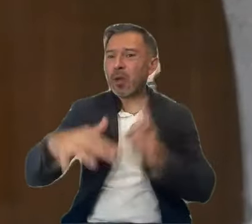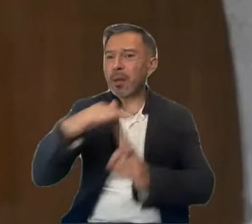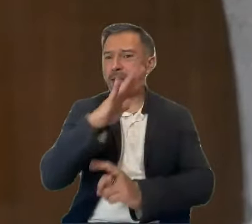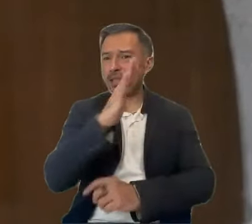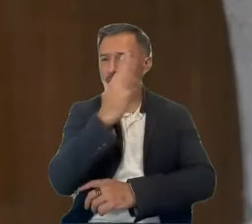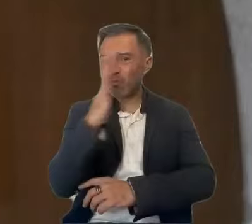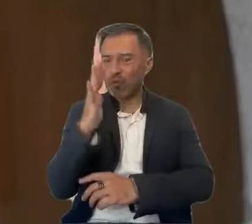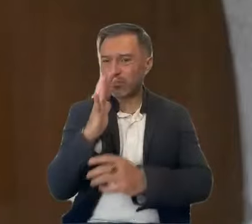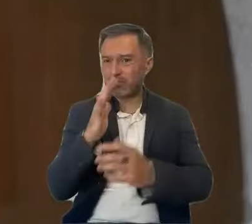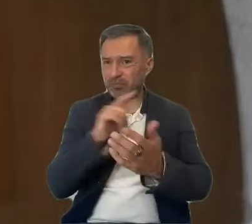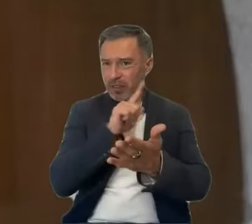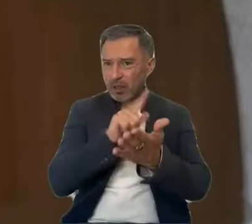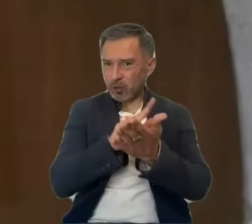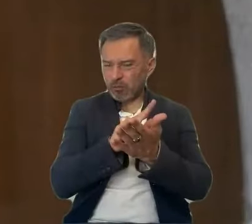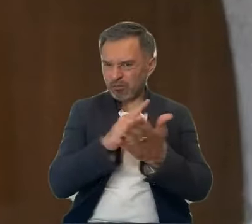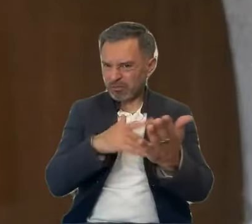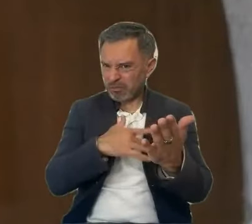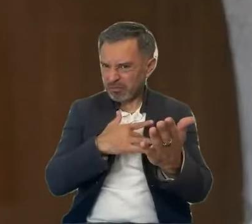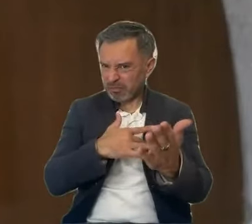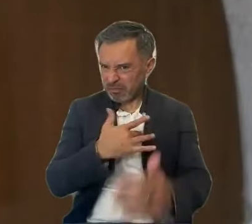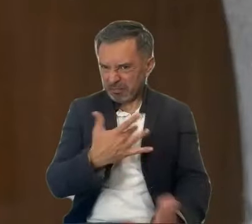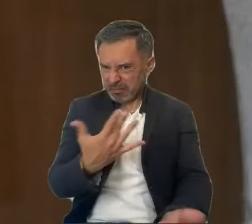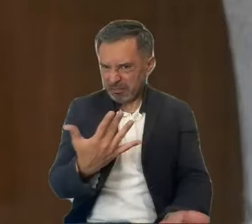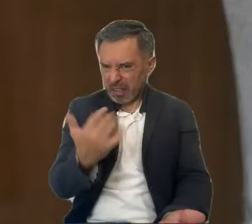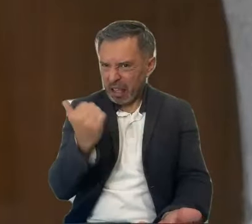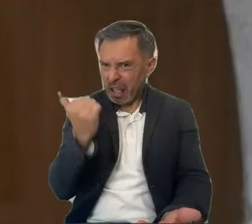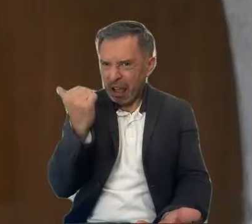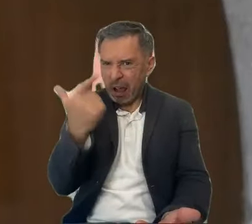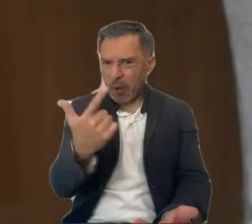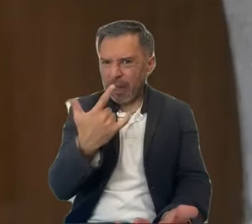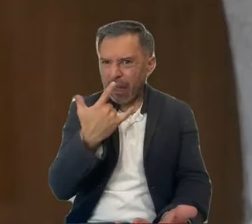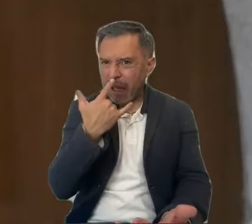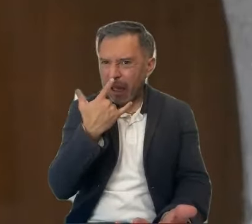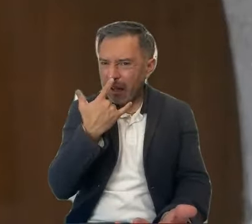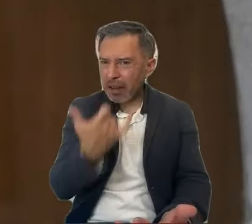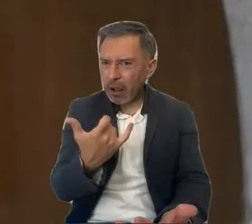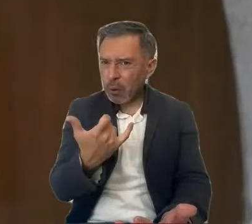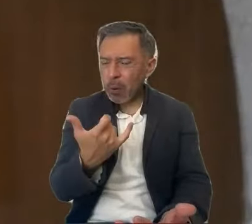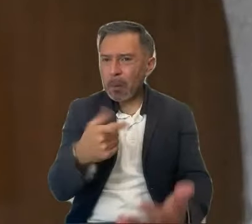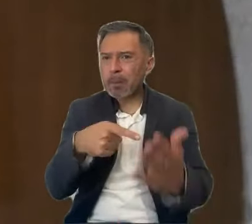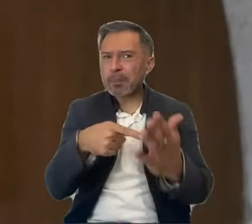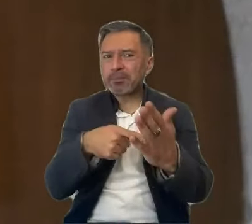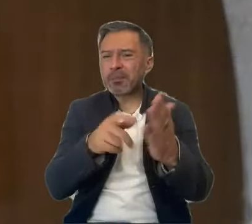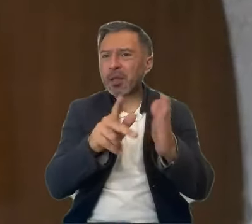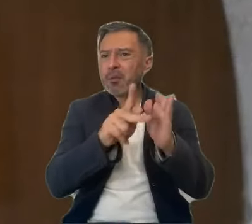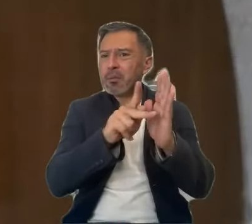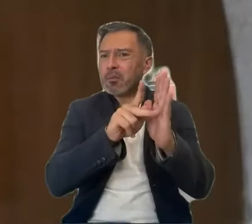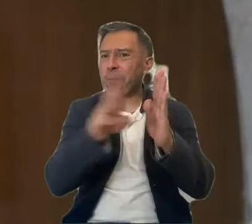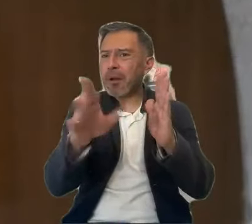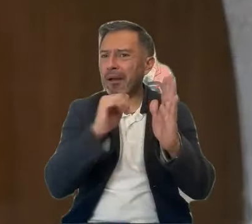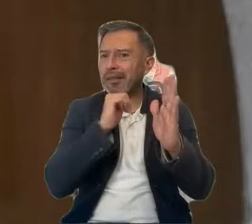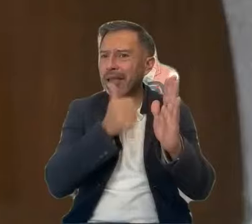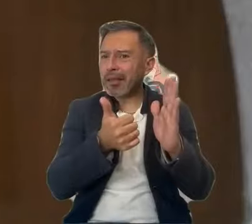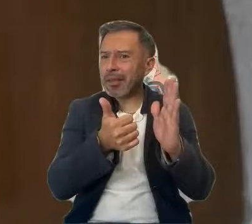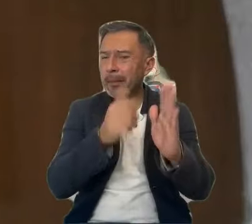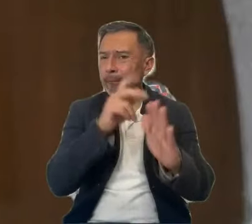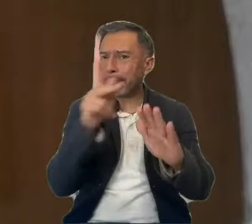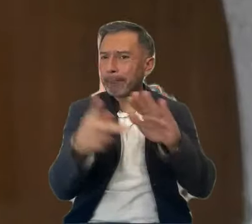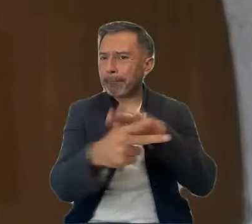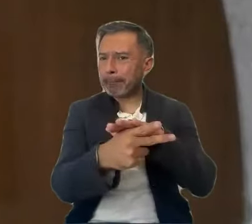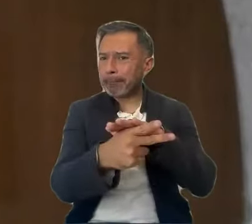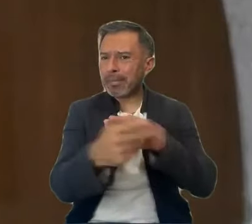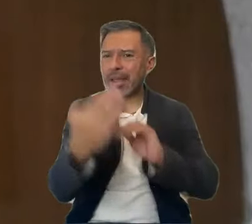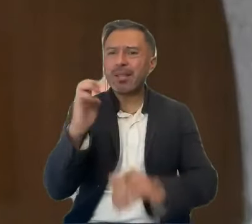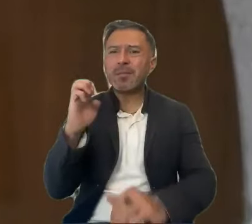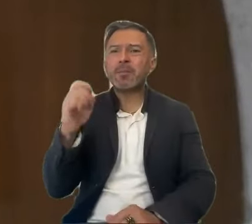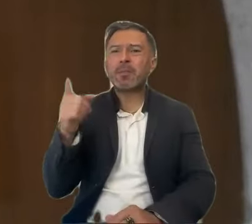yo, extraña, no se publicó en la Gaceta. Me decía el otro día un expresidente municipal de Toluca